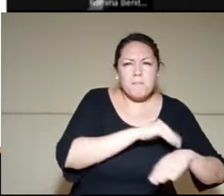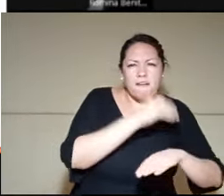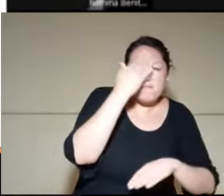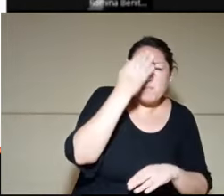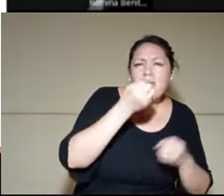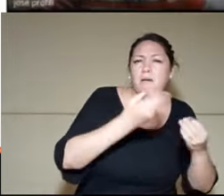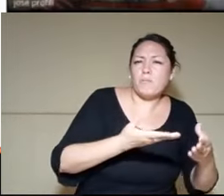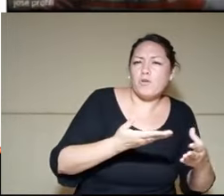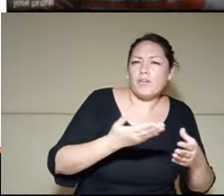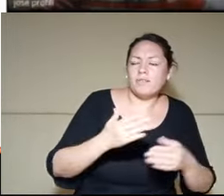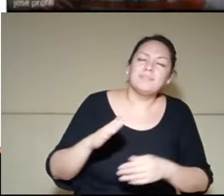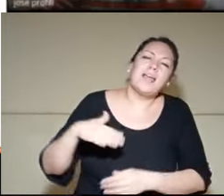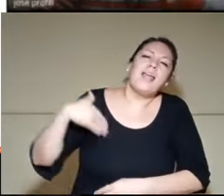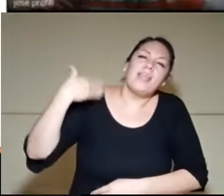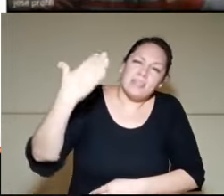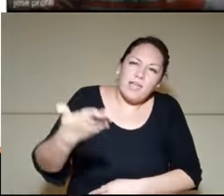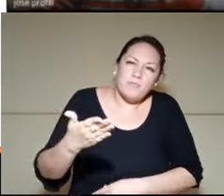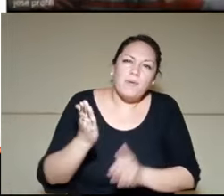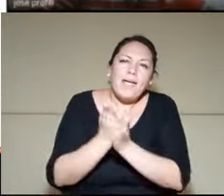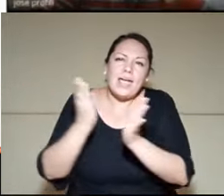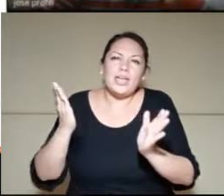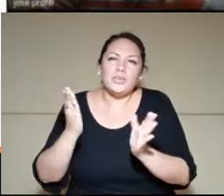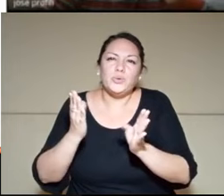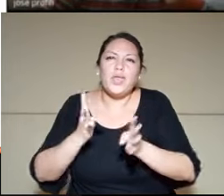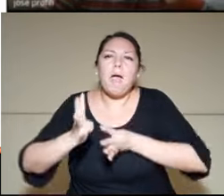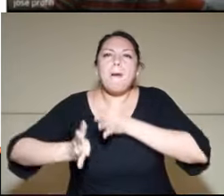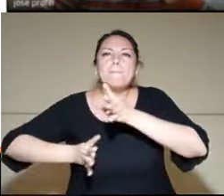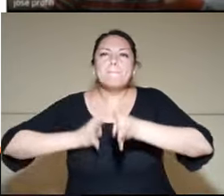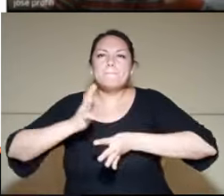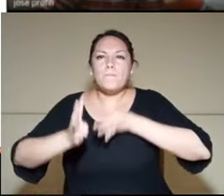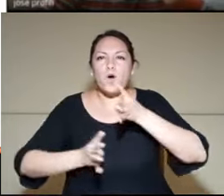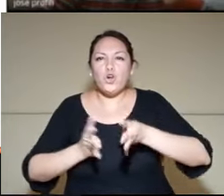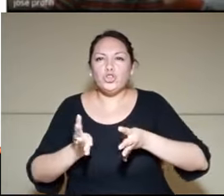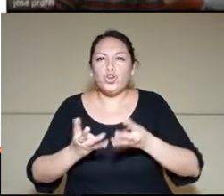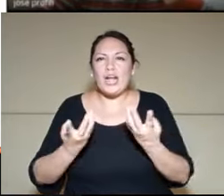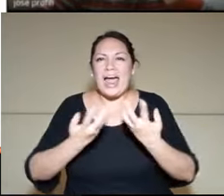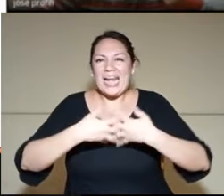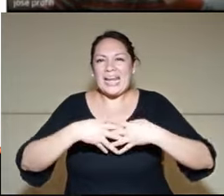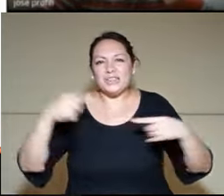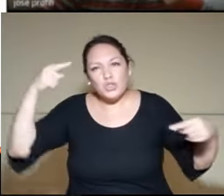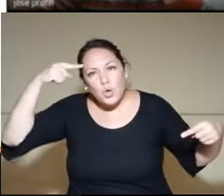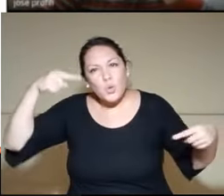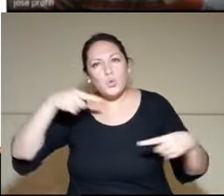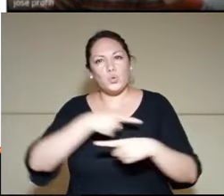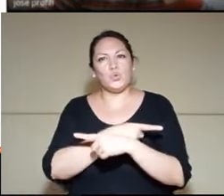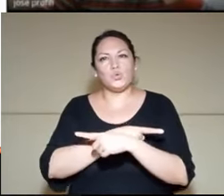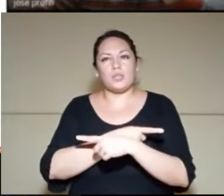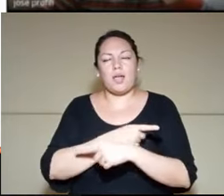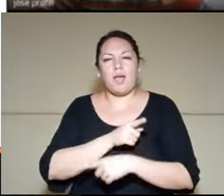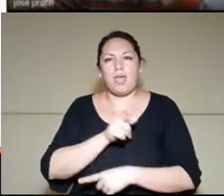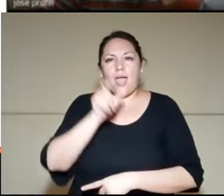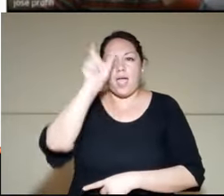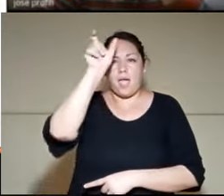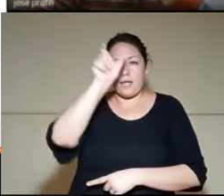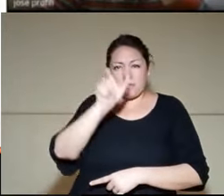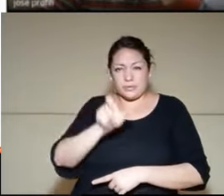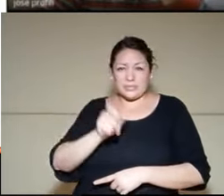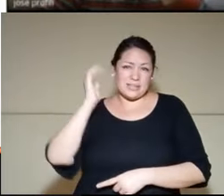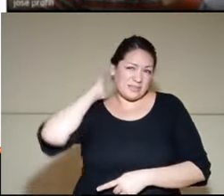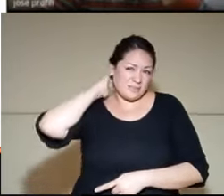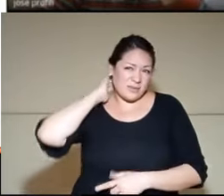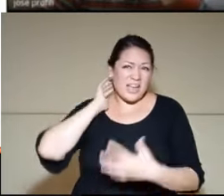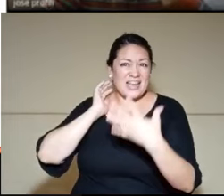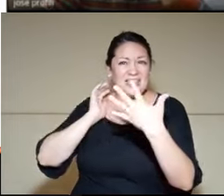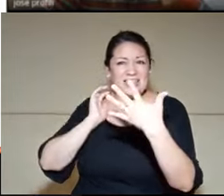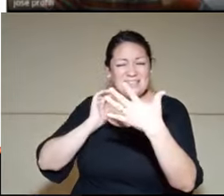izquierdo? Eso lo vamos a estudiar en la vía motora, porque la vía motora se cruza. Nace en la corteza cerebral, en la quinta